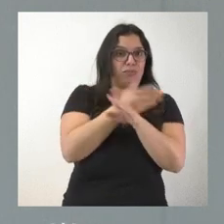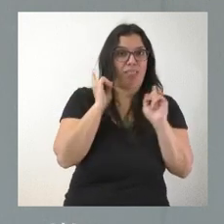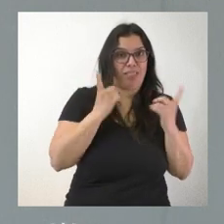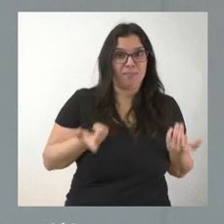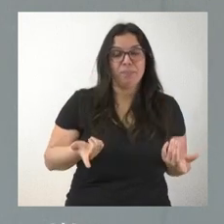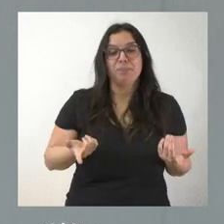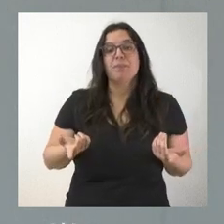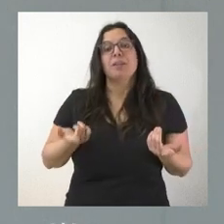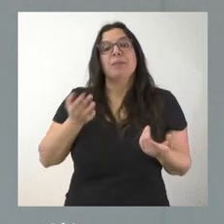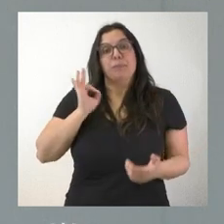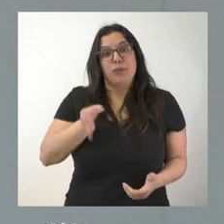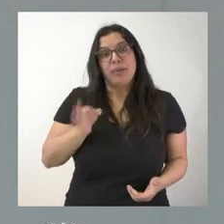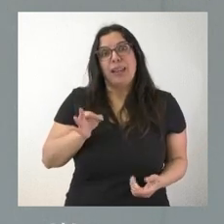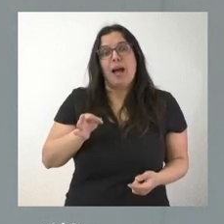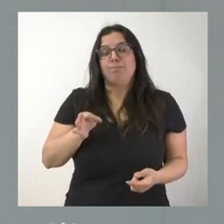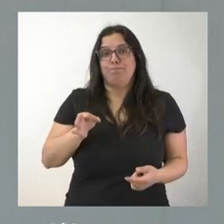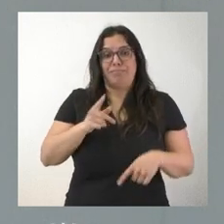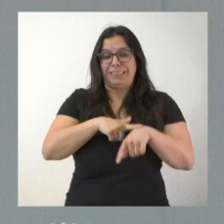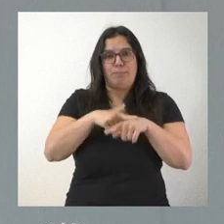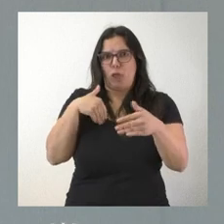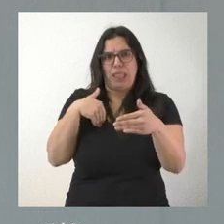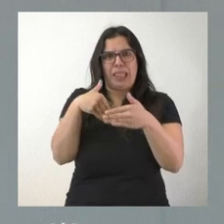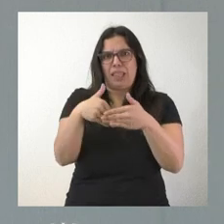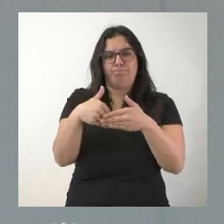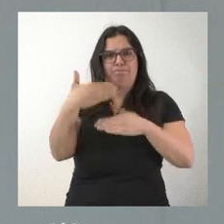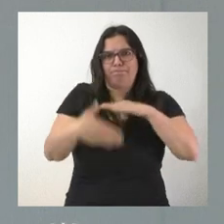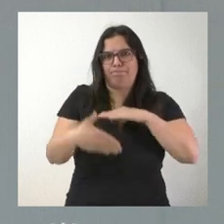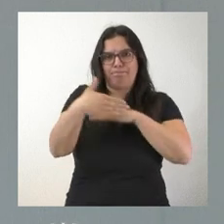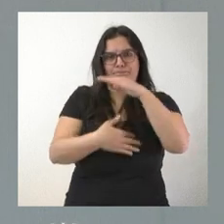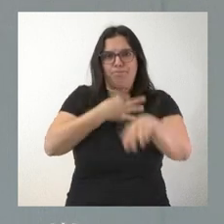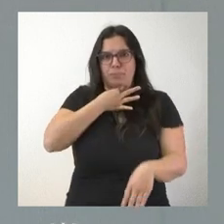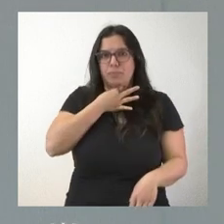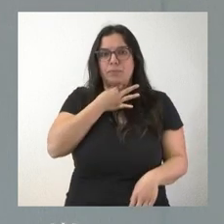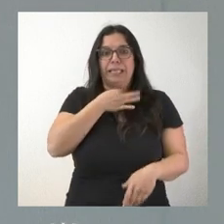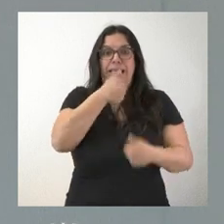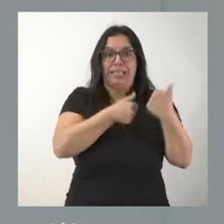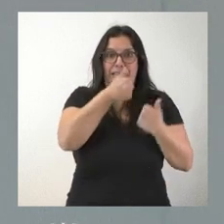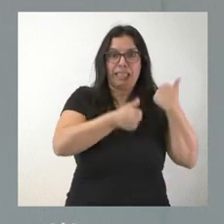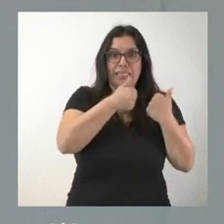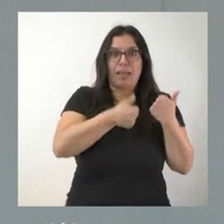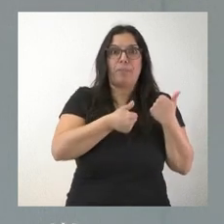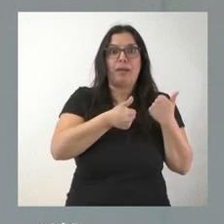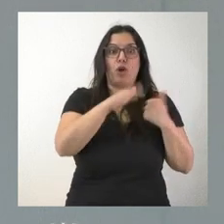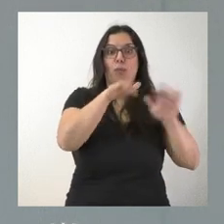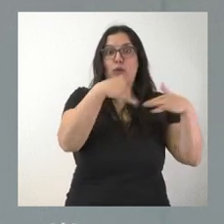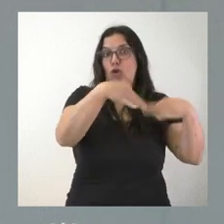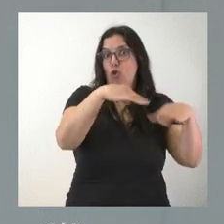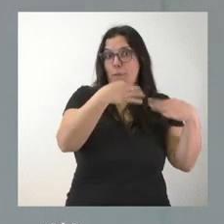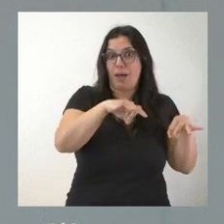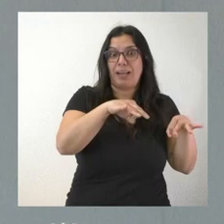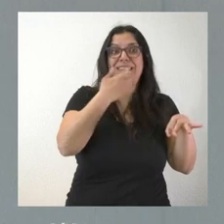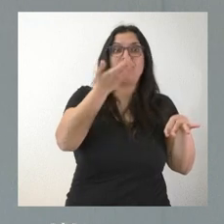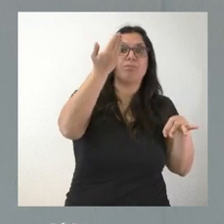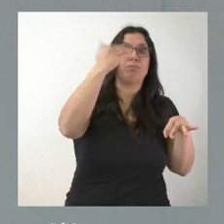es cierto que limita mucho el tiempo que transcurre entre el examen de la convocatoria ordinaria y de la